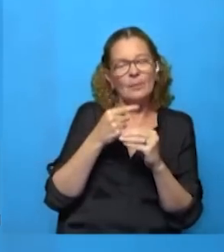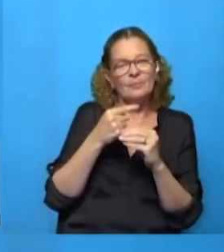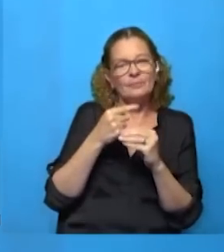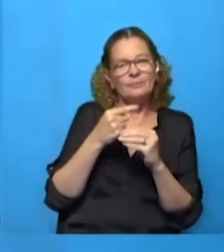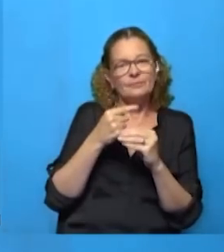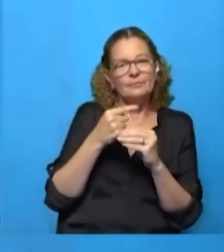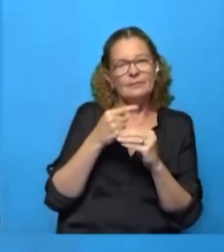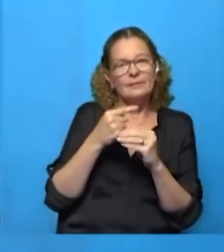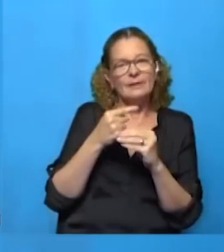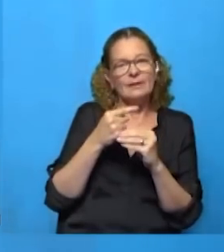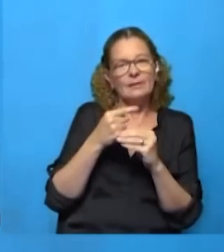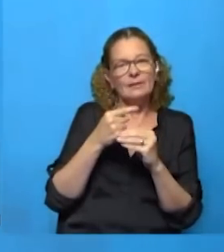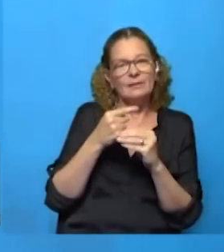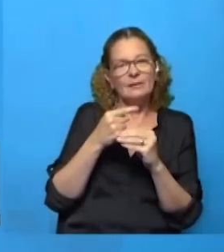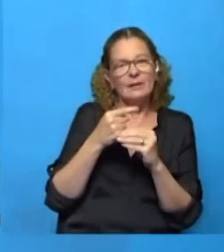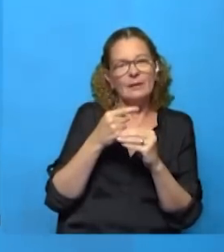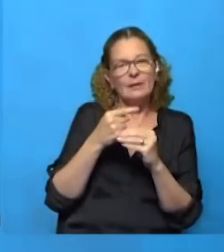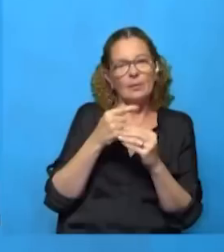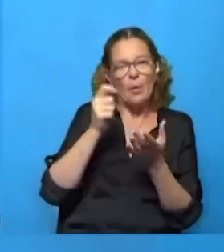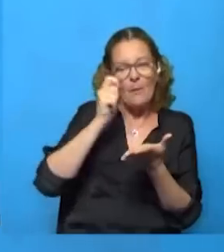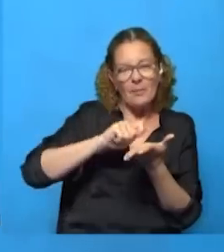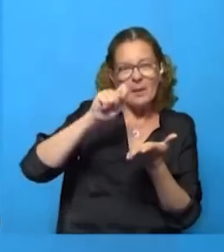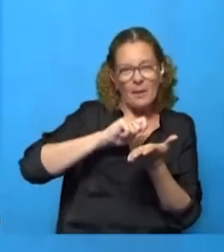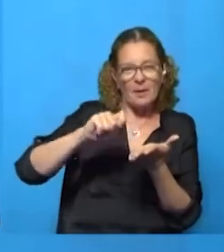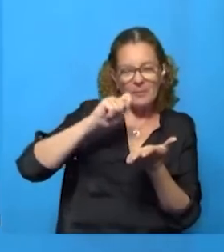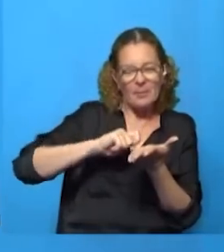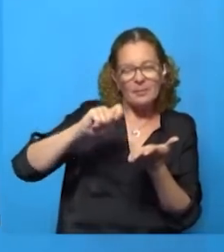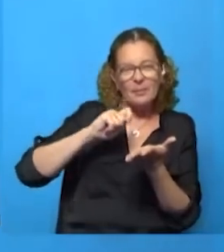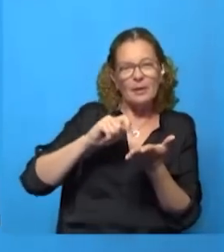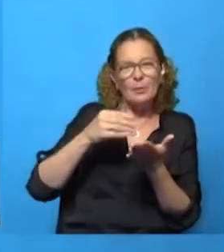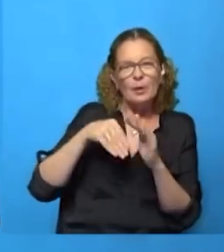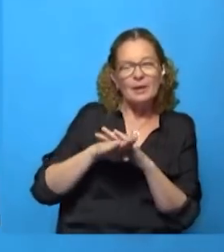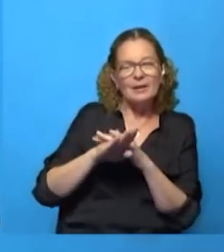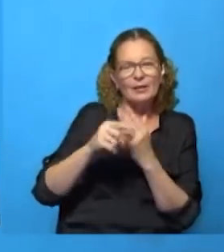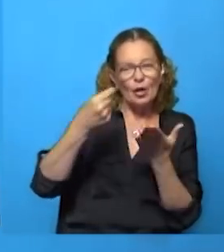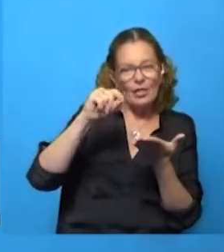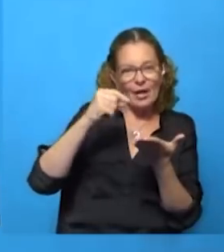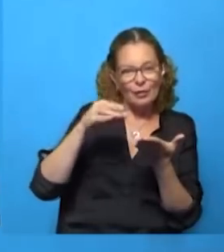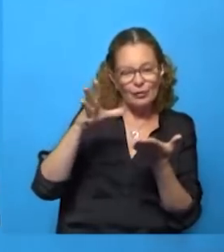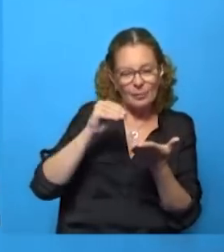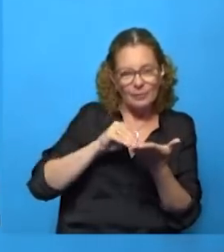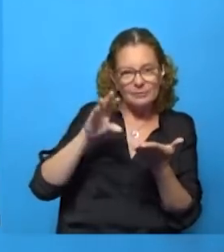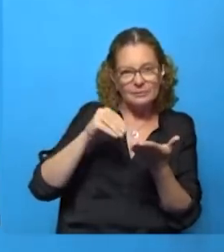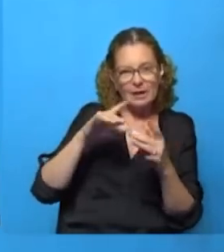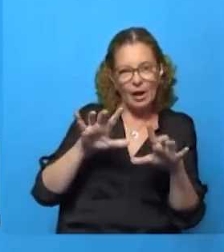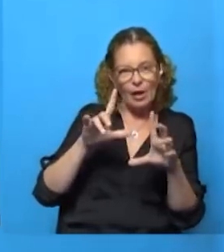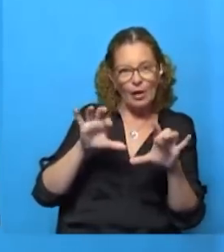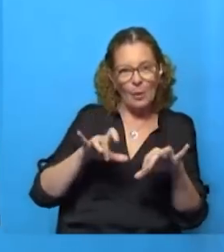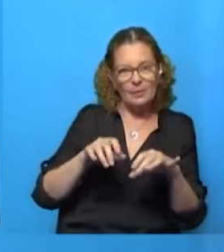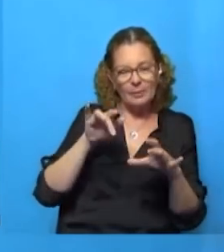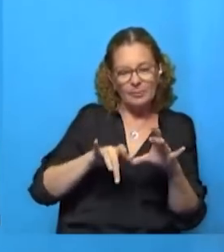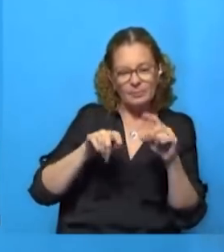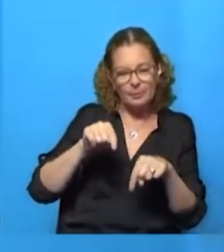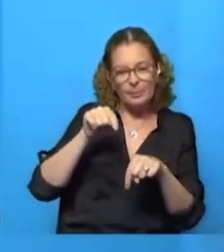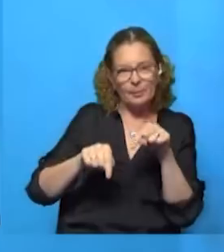de edición de cuestionarios era todo papel lapicera o el ingreso de datos no a la computadora tecleado